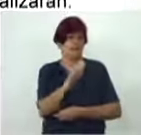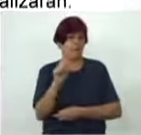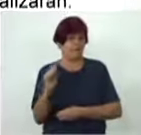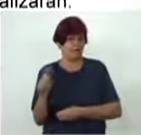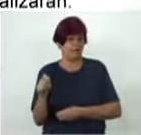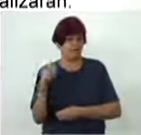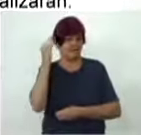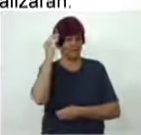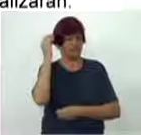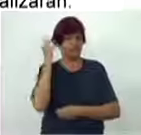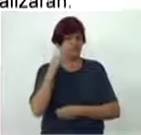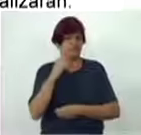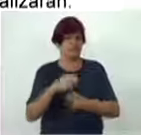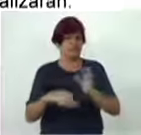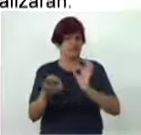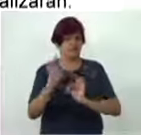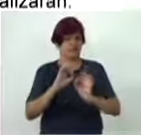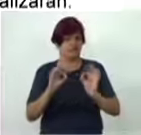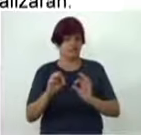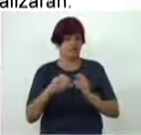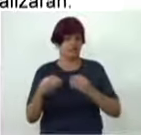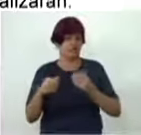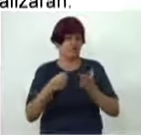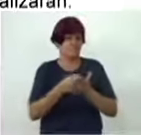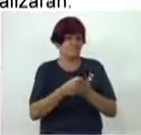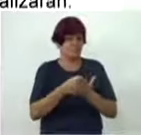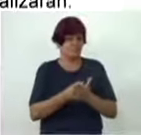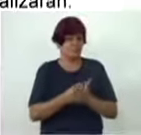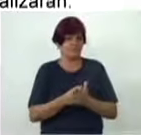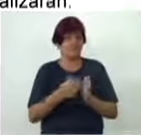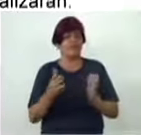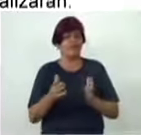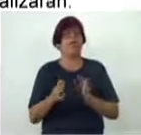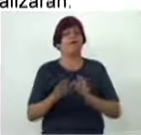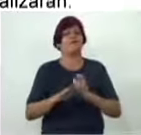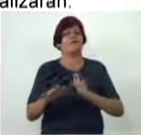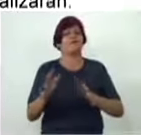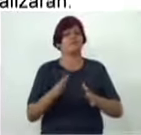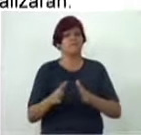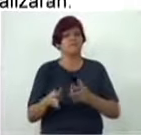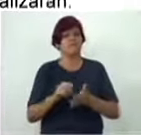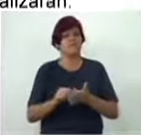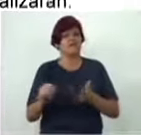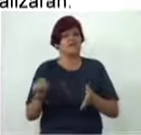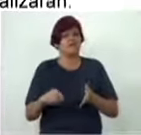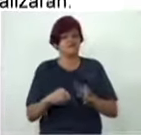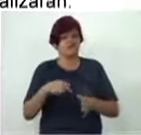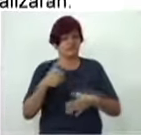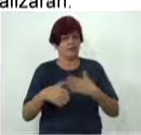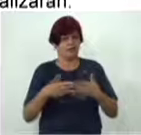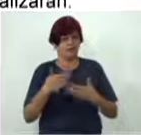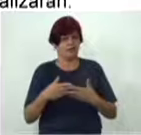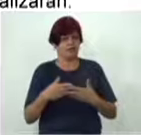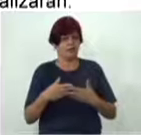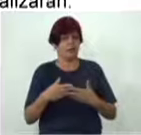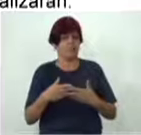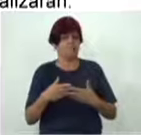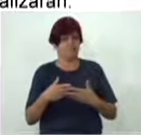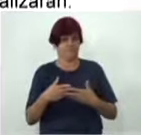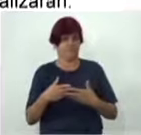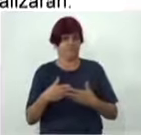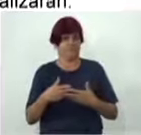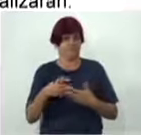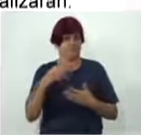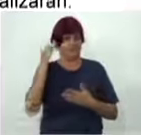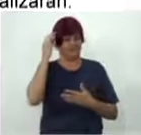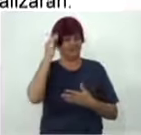de saber que la selección de los medios parten desde la planificación de la actividad. Por tanto,